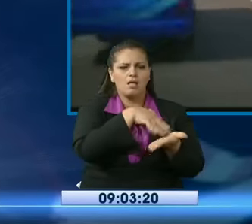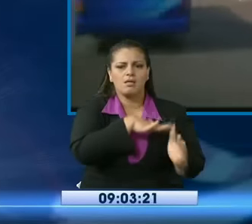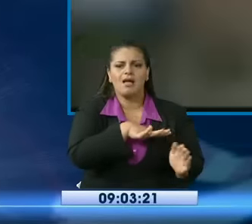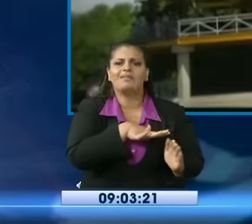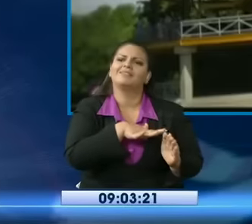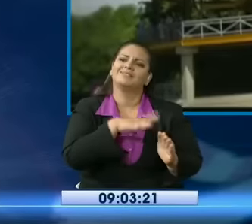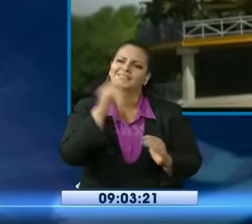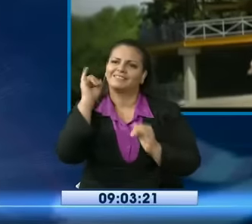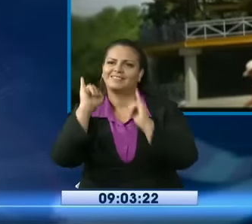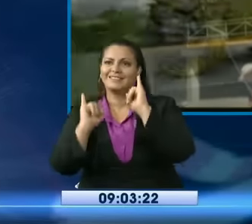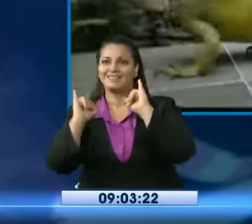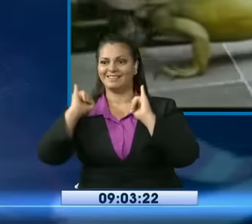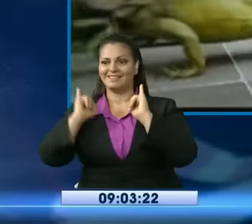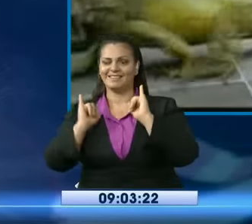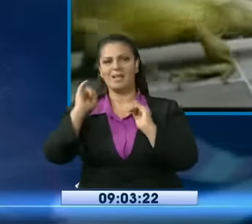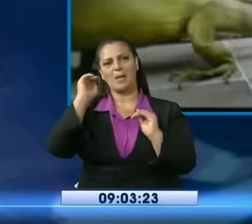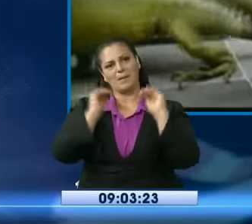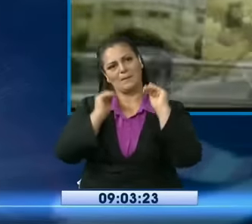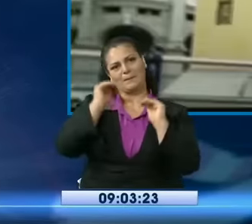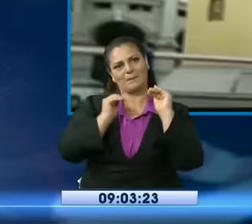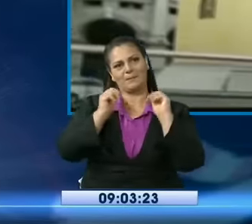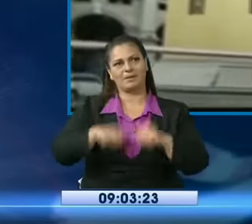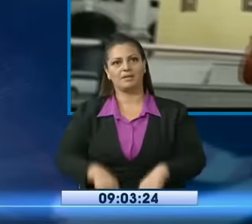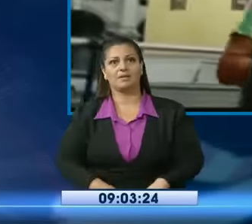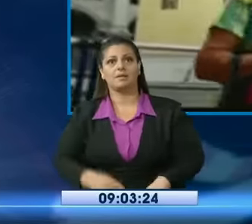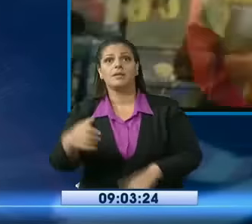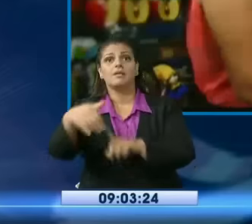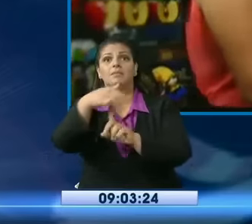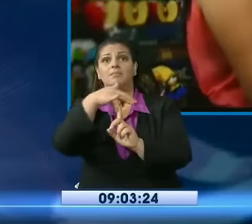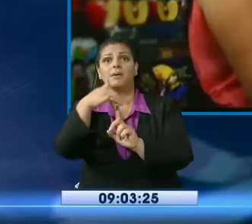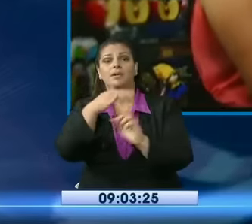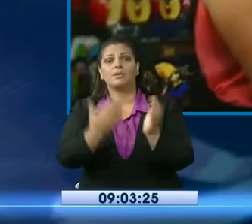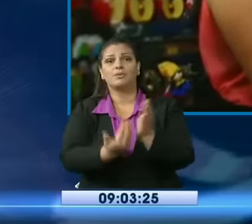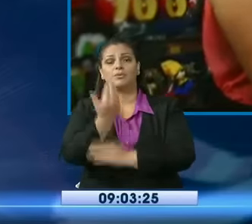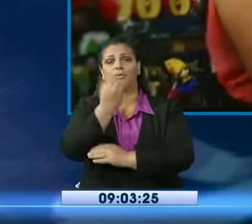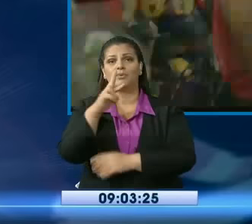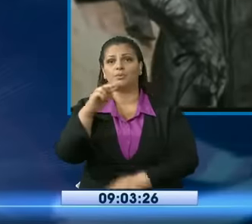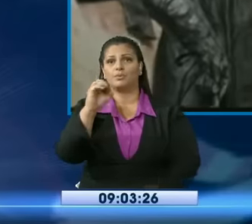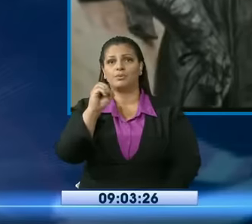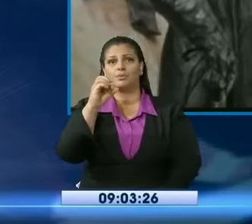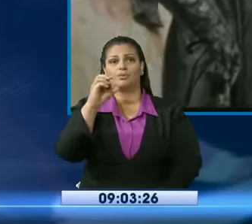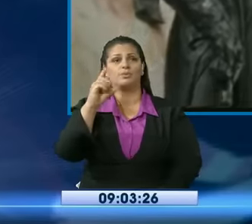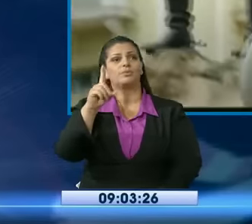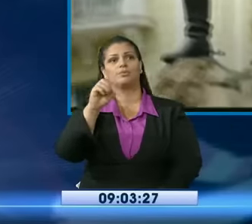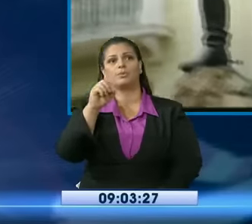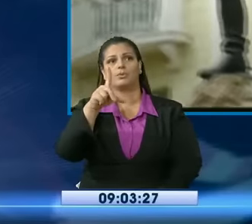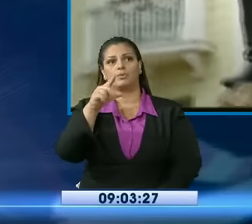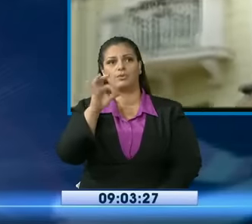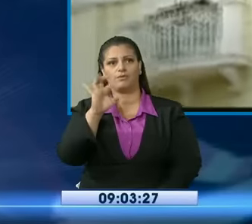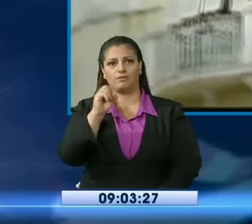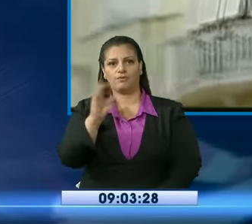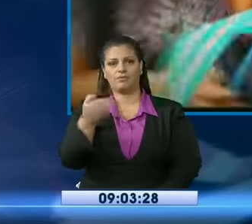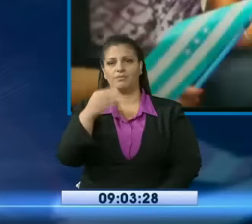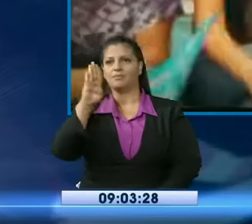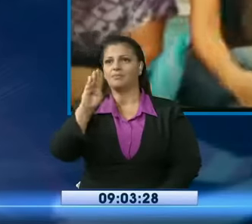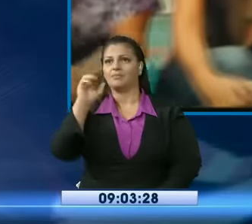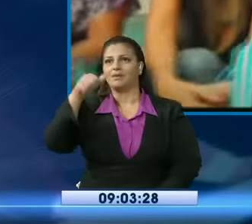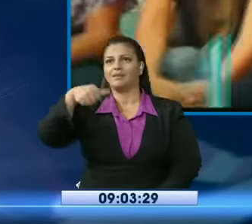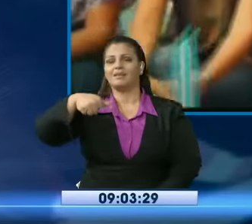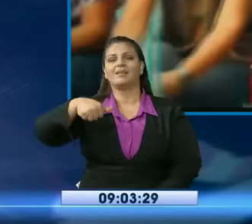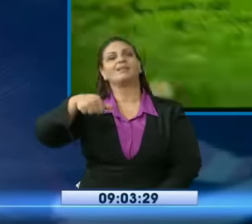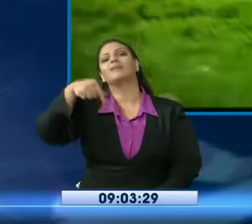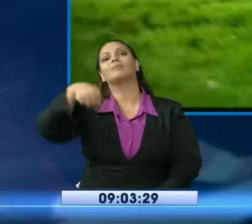mencionaba el Rodolfo Vaquerizo. Allí, frente al tenis club, está un nuevo lugar de entretenimiento para chicos y jóvenes, niños y